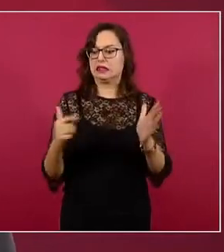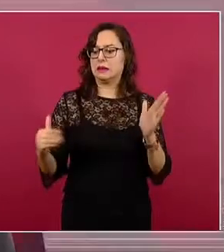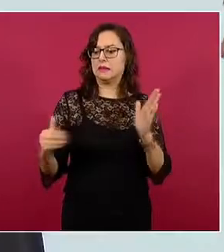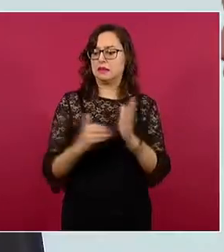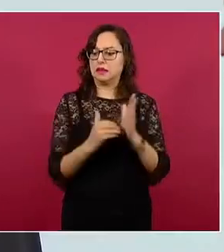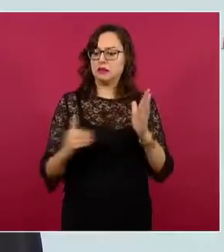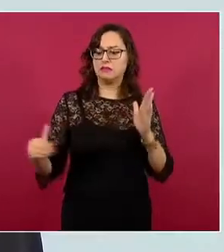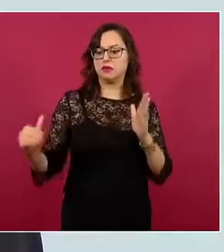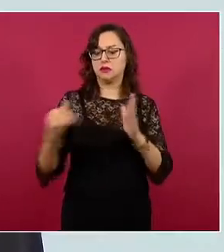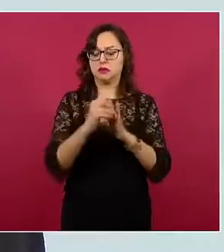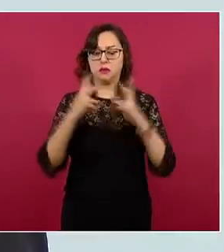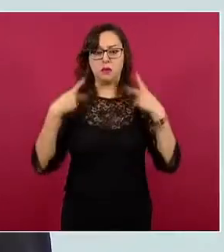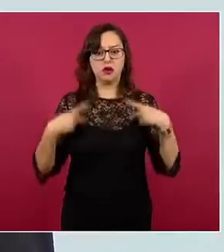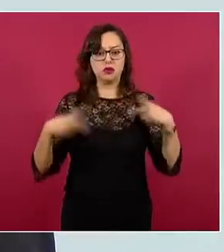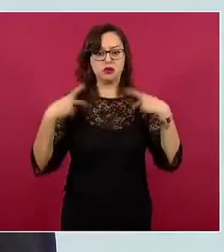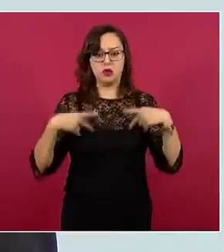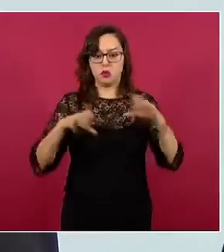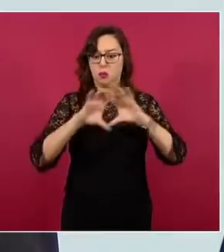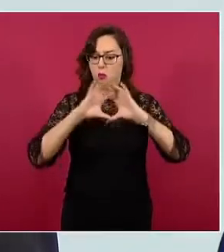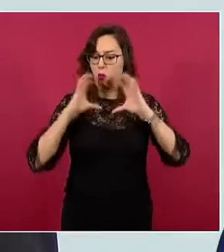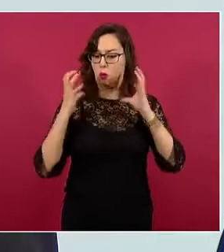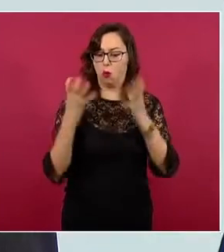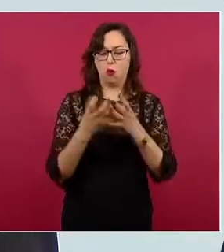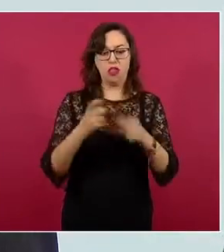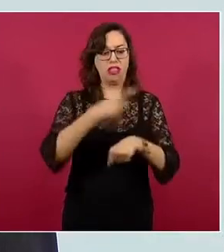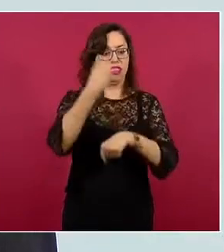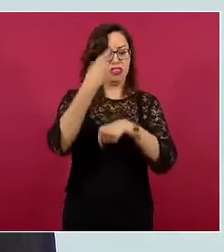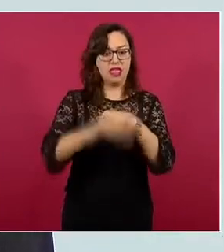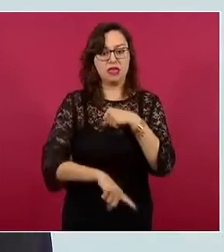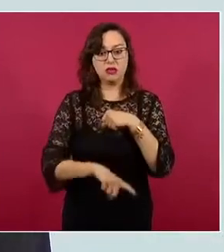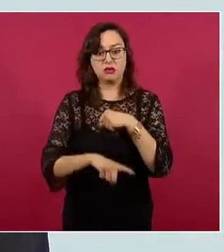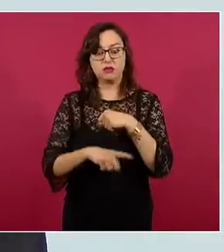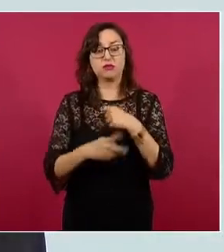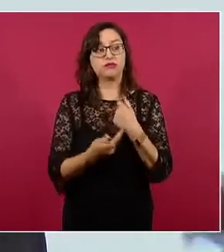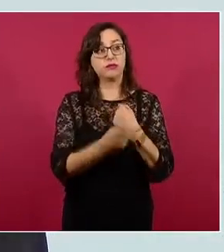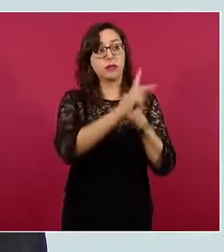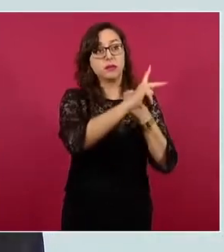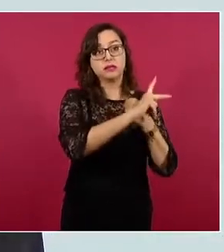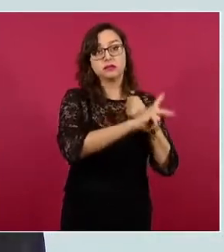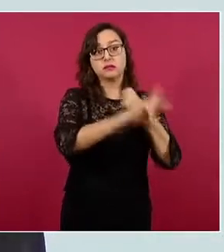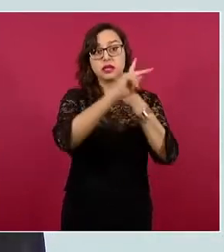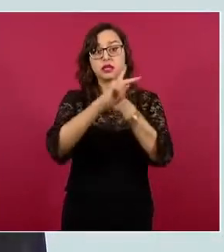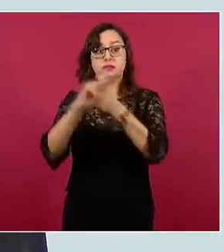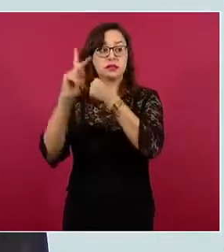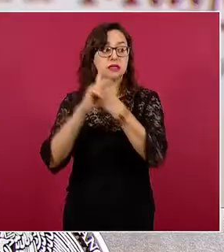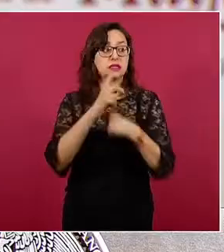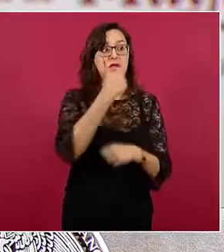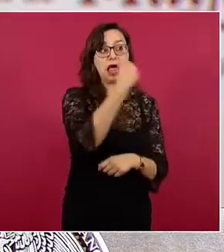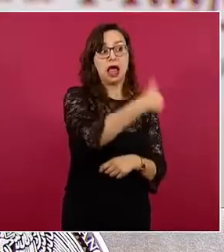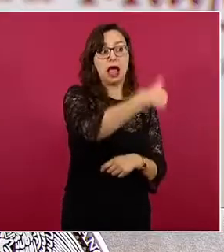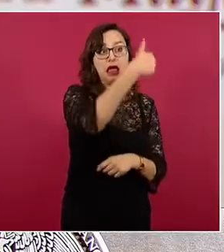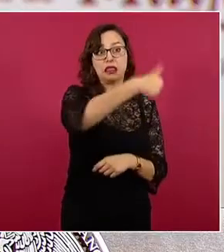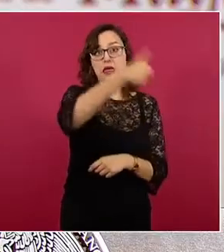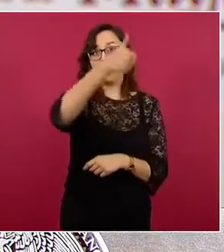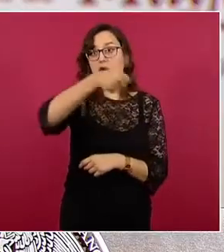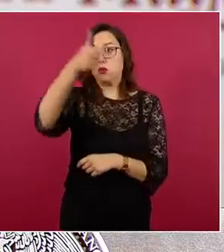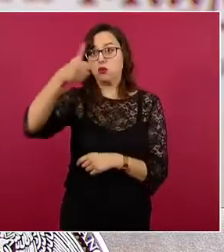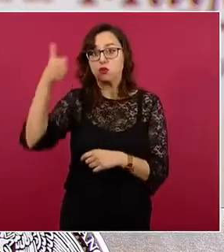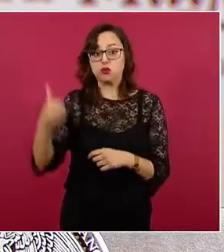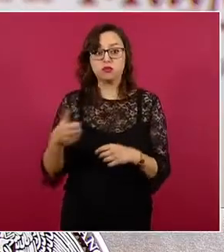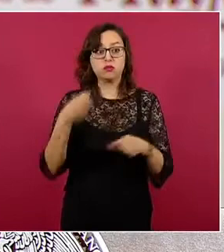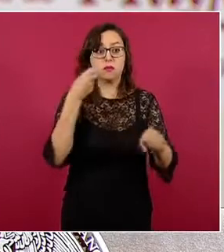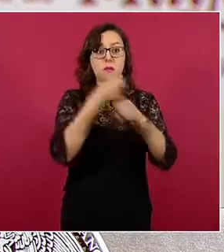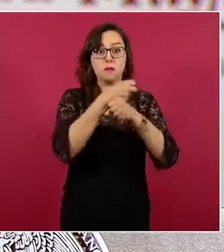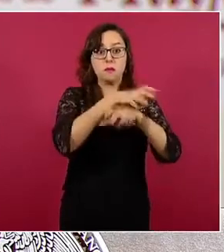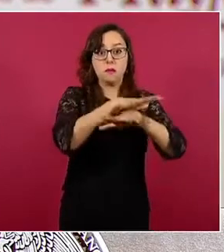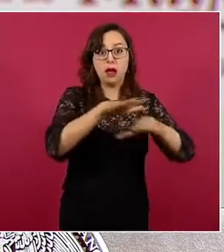de habitantes del mundo. Y en cada país establecimos las acciones necesarias para reducir estos